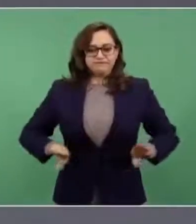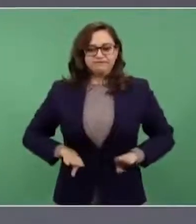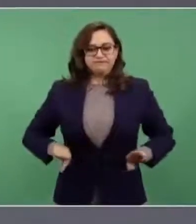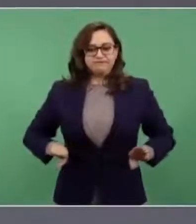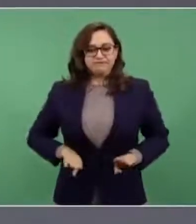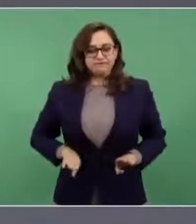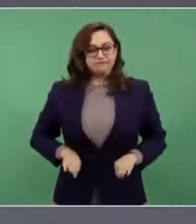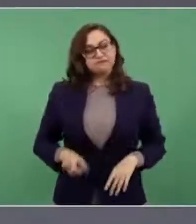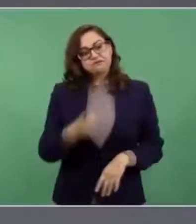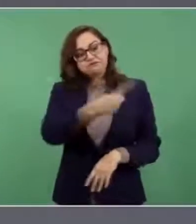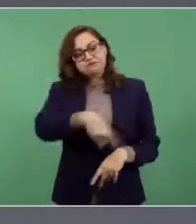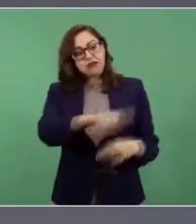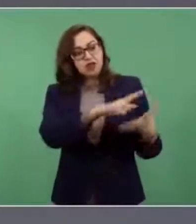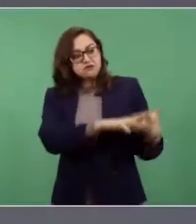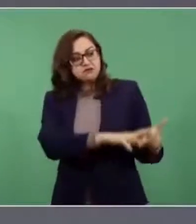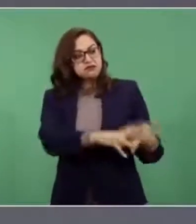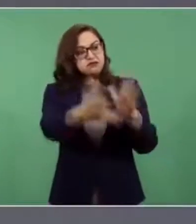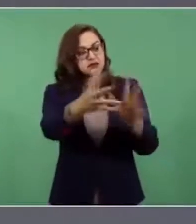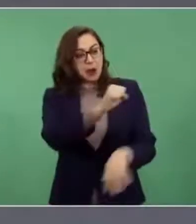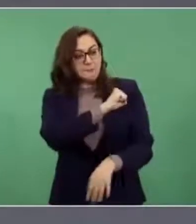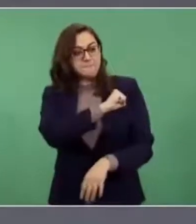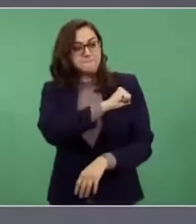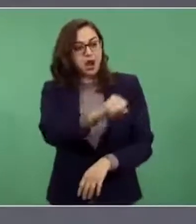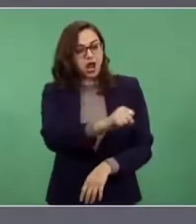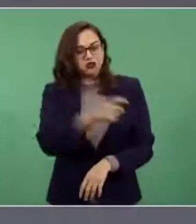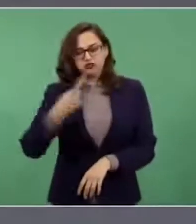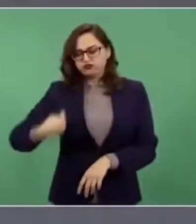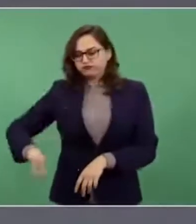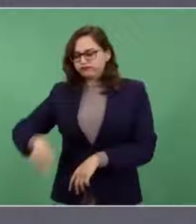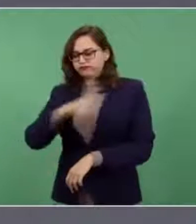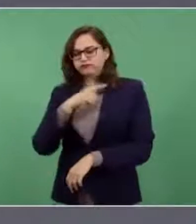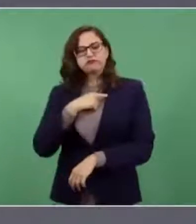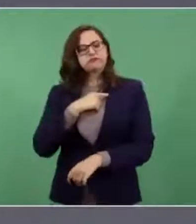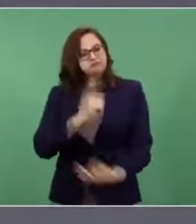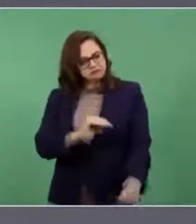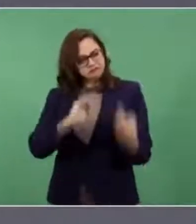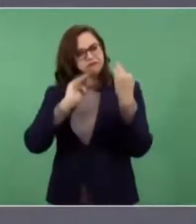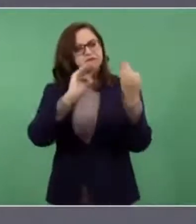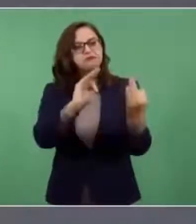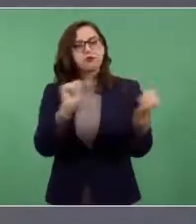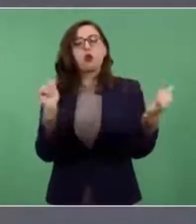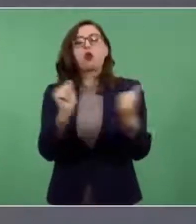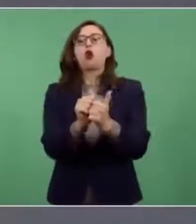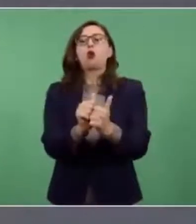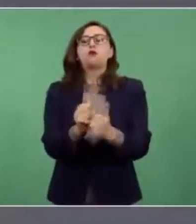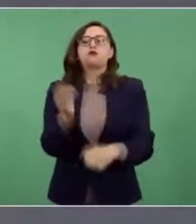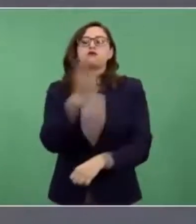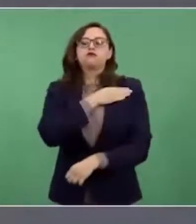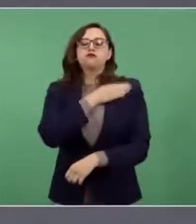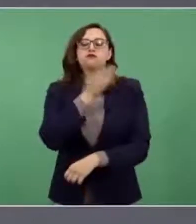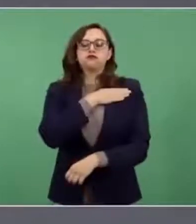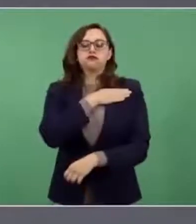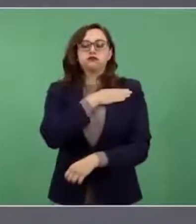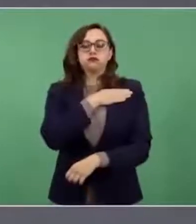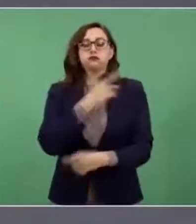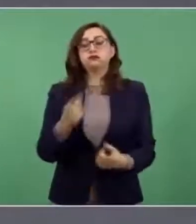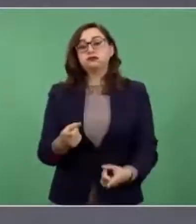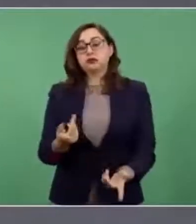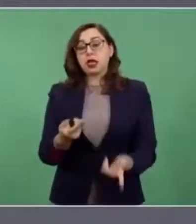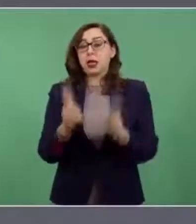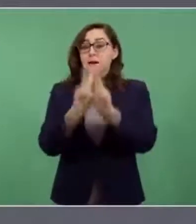mal debe enfrentarse haciendo el bien, que la paz es fruto de la